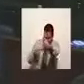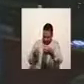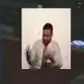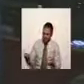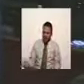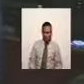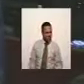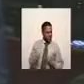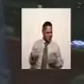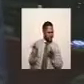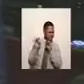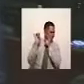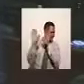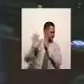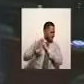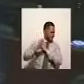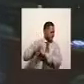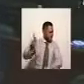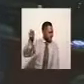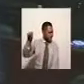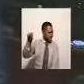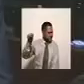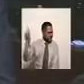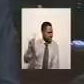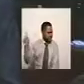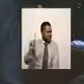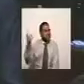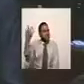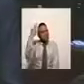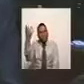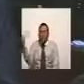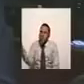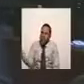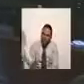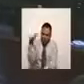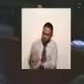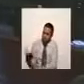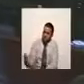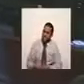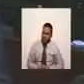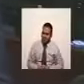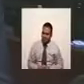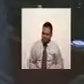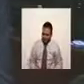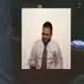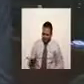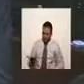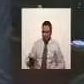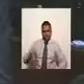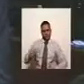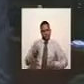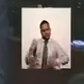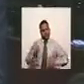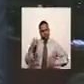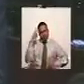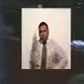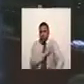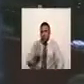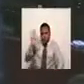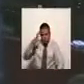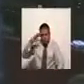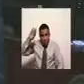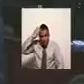repudio, nuestro rechazo a que participen soldados cubanos,